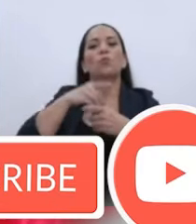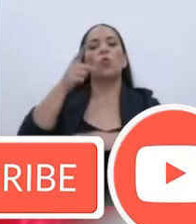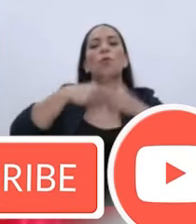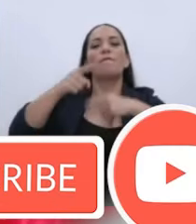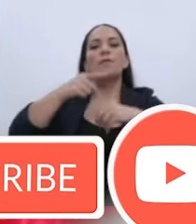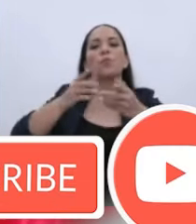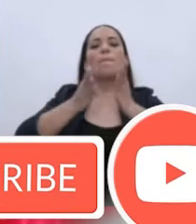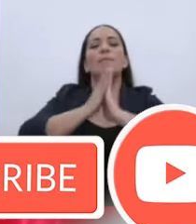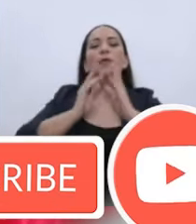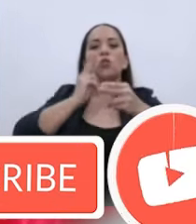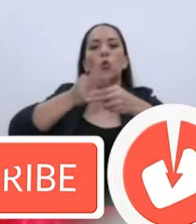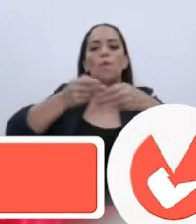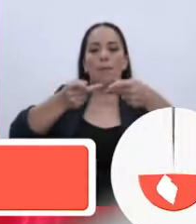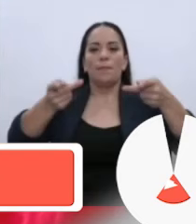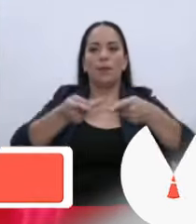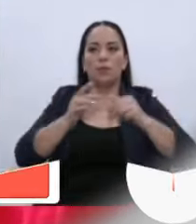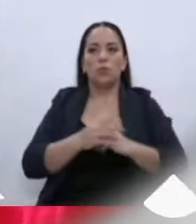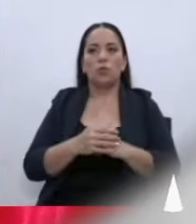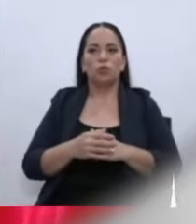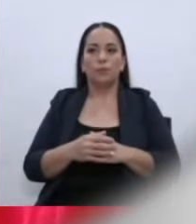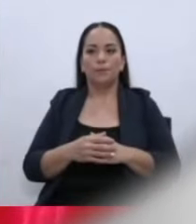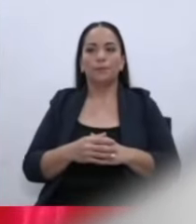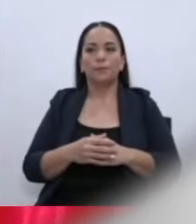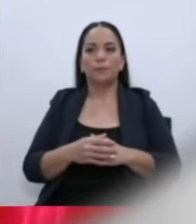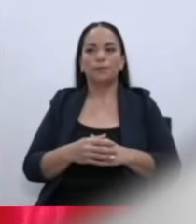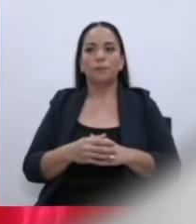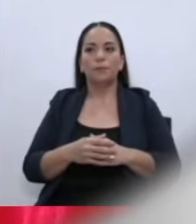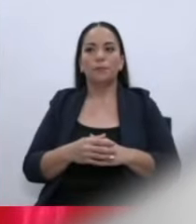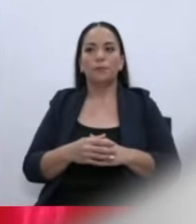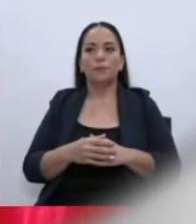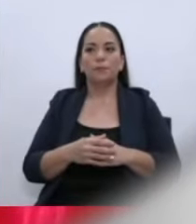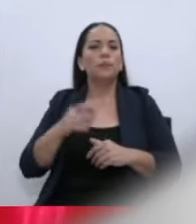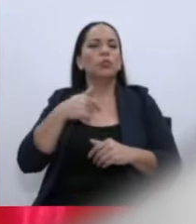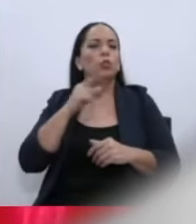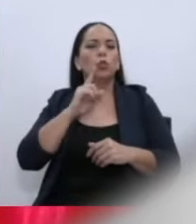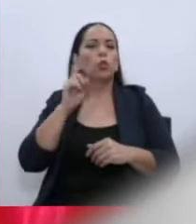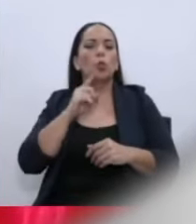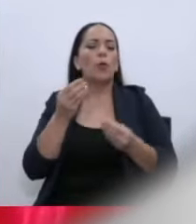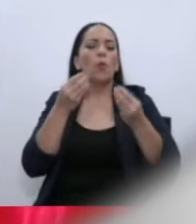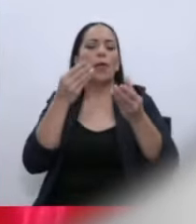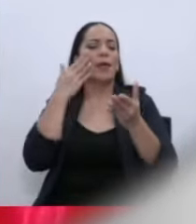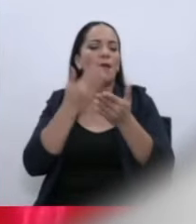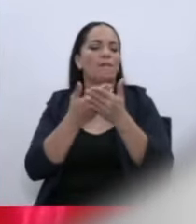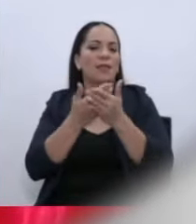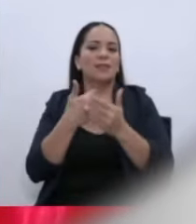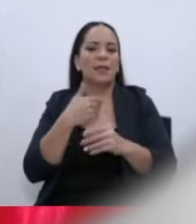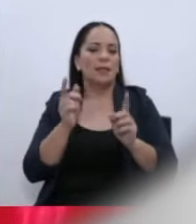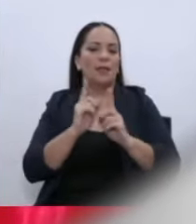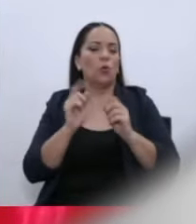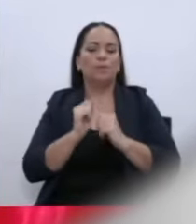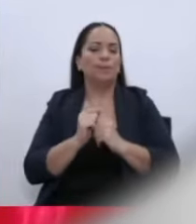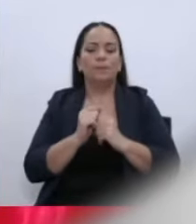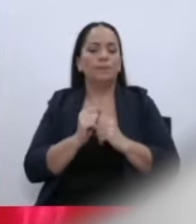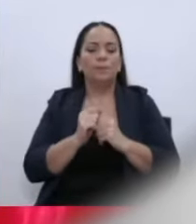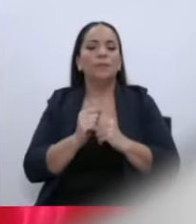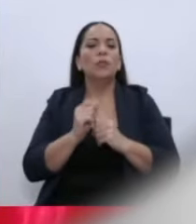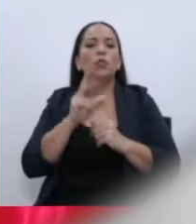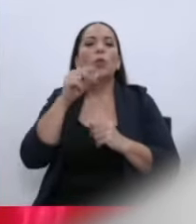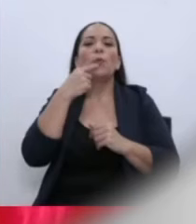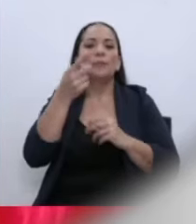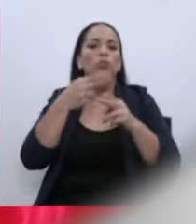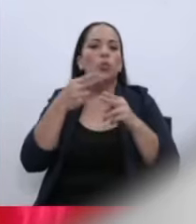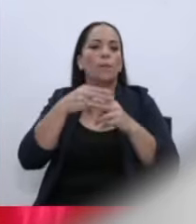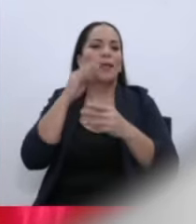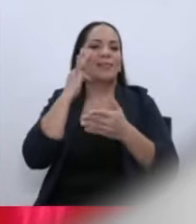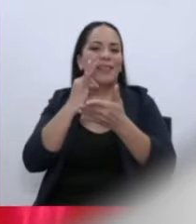nombramientos. No le voy a dar los detalles ni la evidencia que tengo, ni el nombre de los testigos, que los